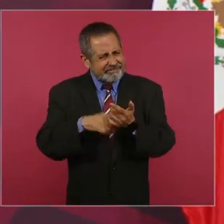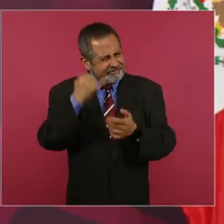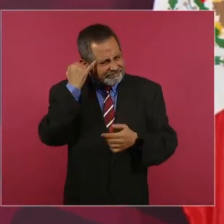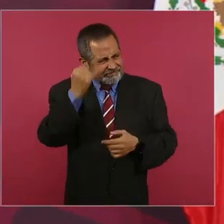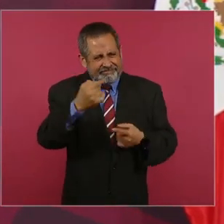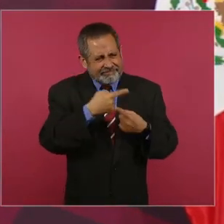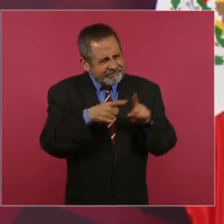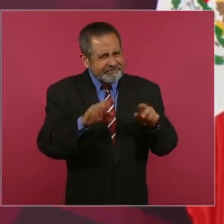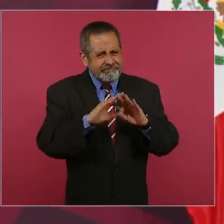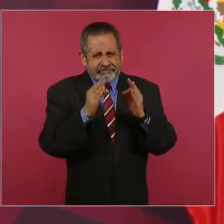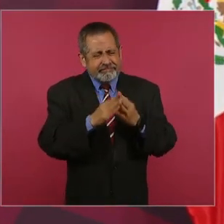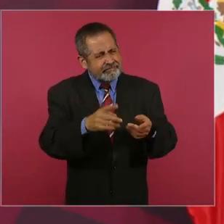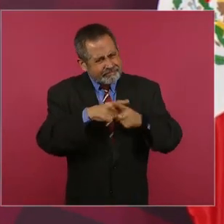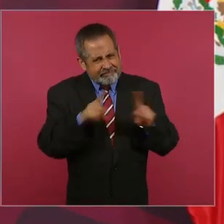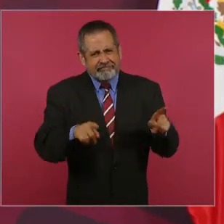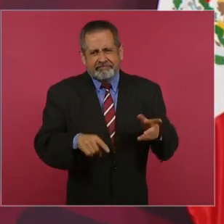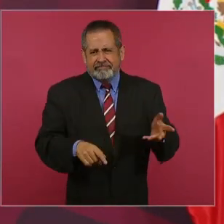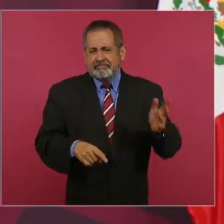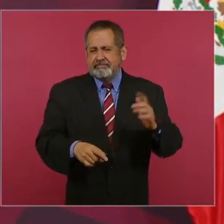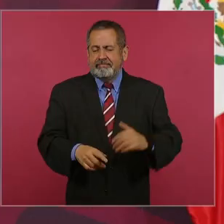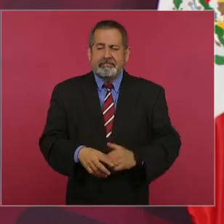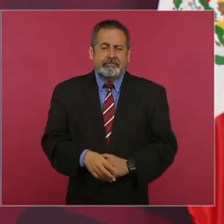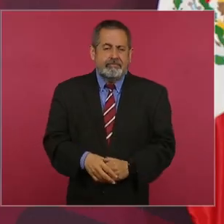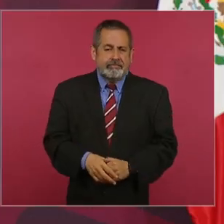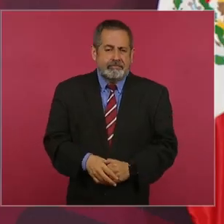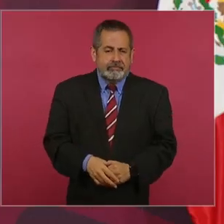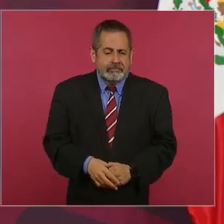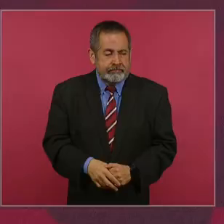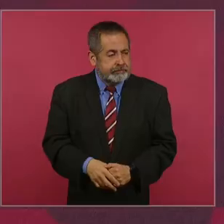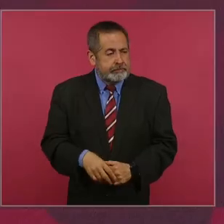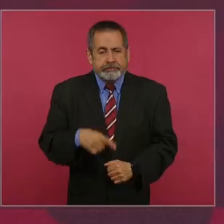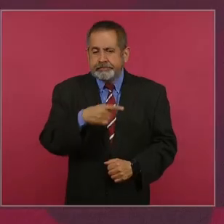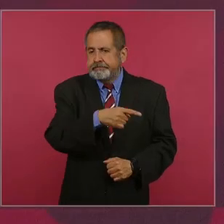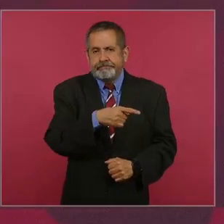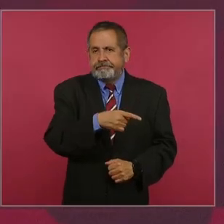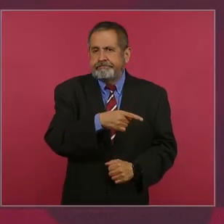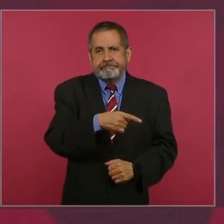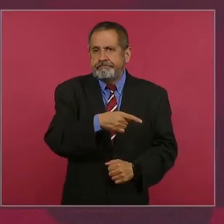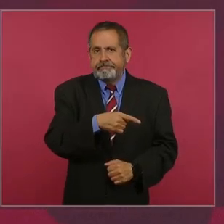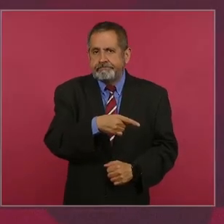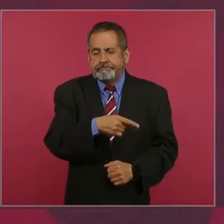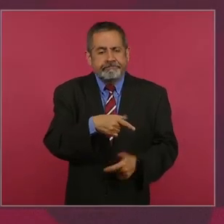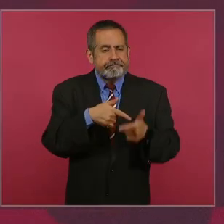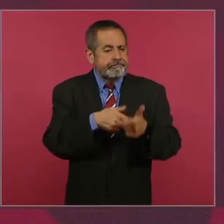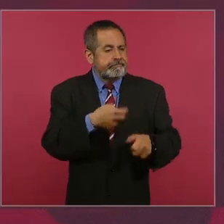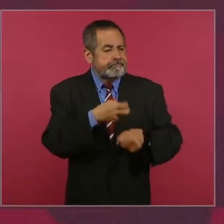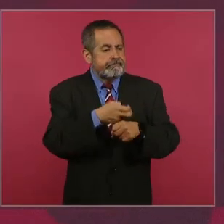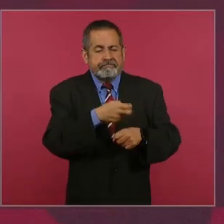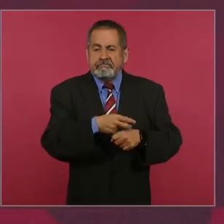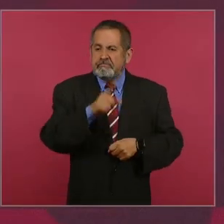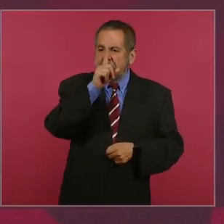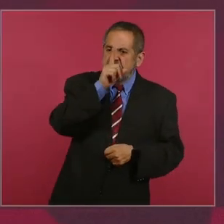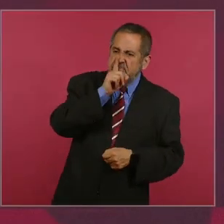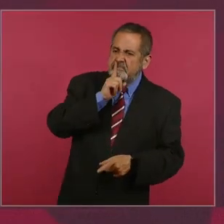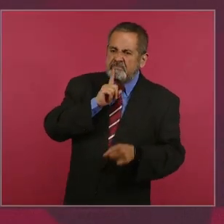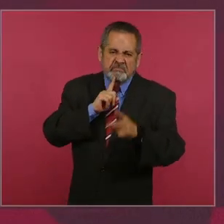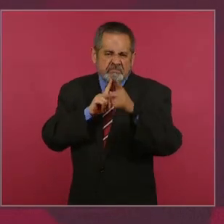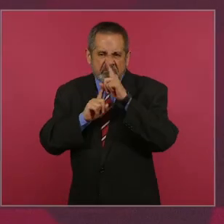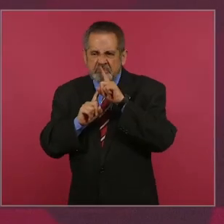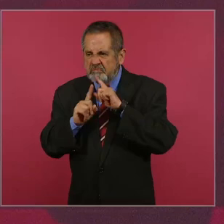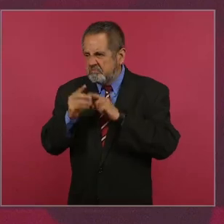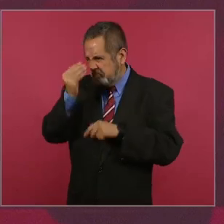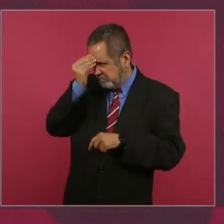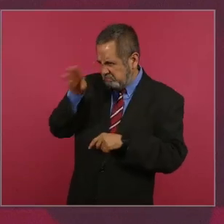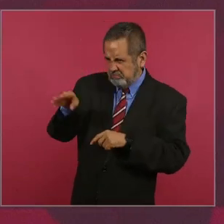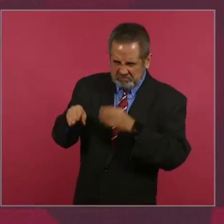qué tienen que utilizar la mentira por